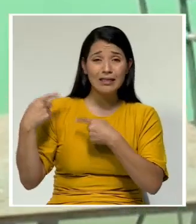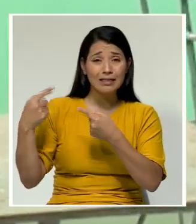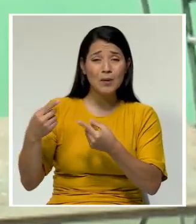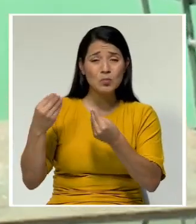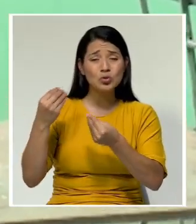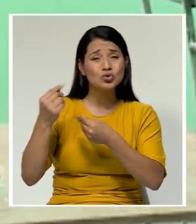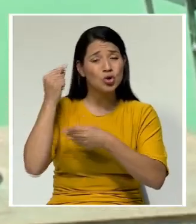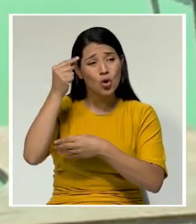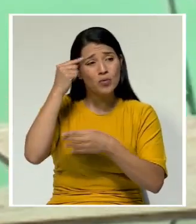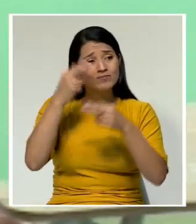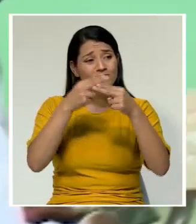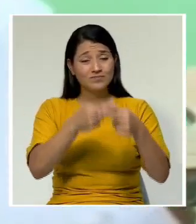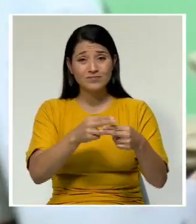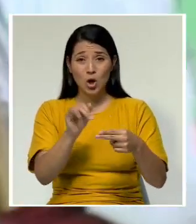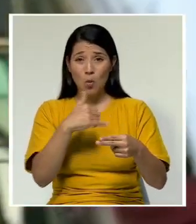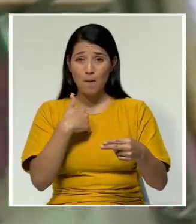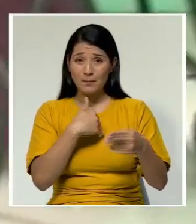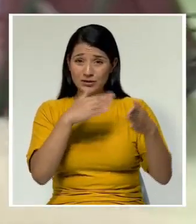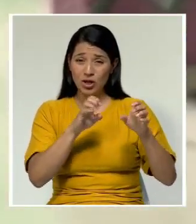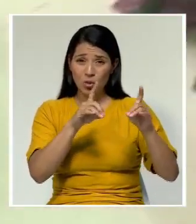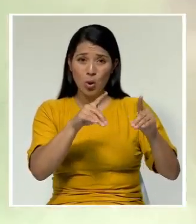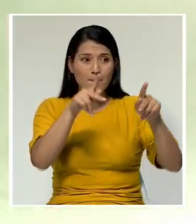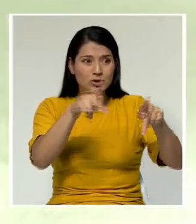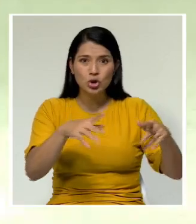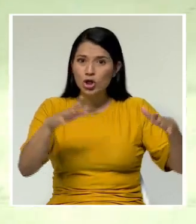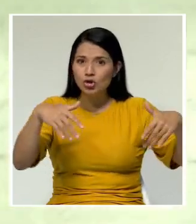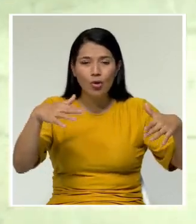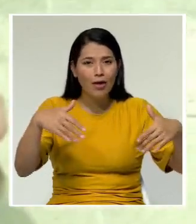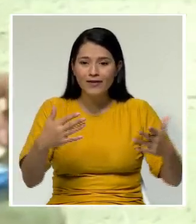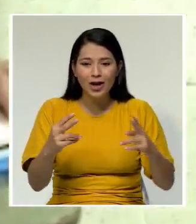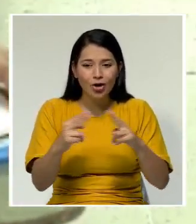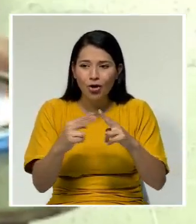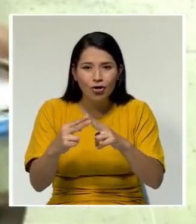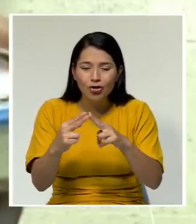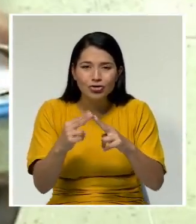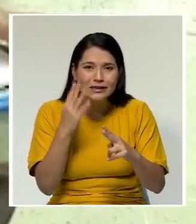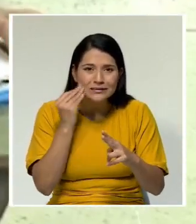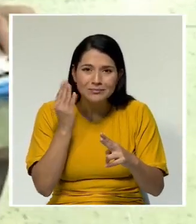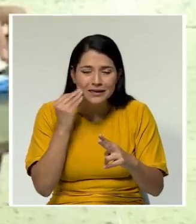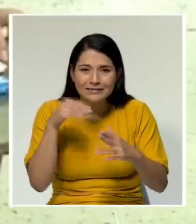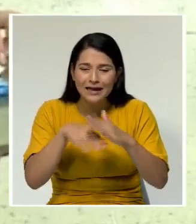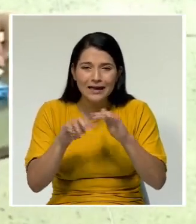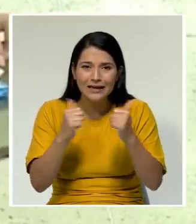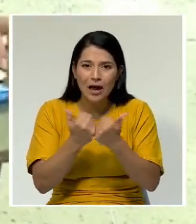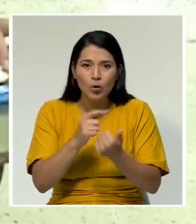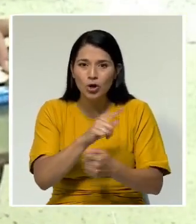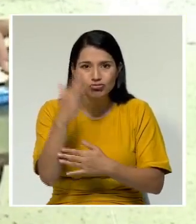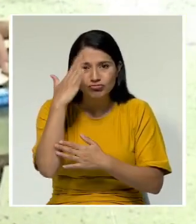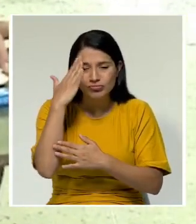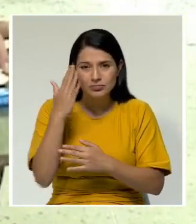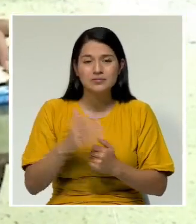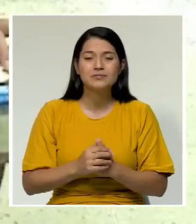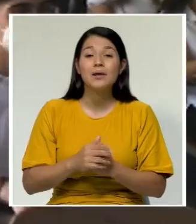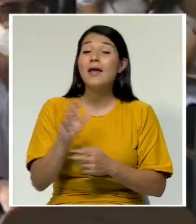el siglo pasado. El legislador social cristiano lamentó que en varios gobiernos se han designado como ministros de educación a personas